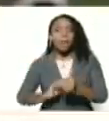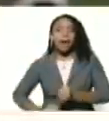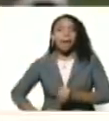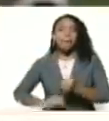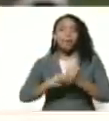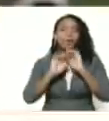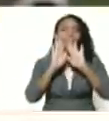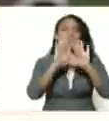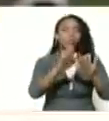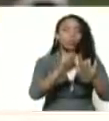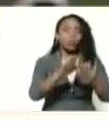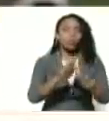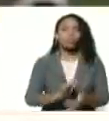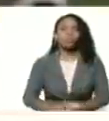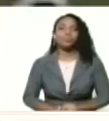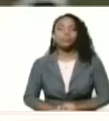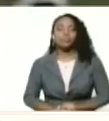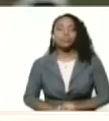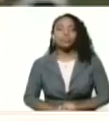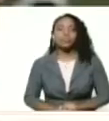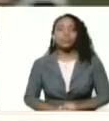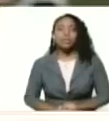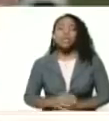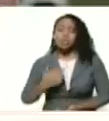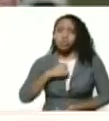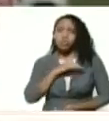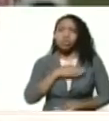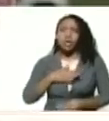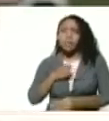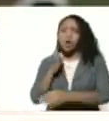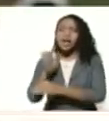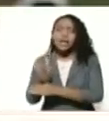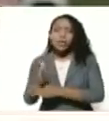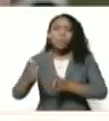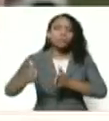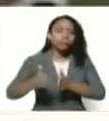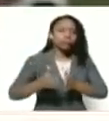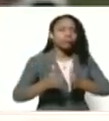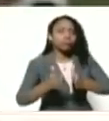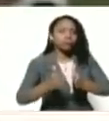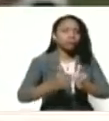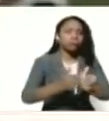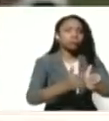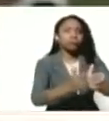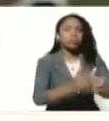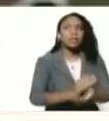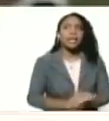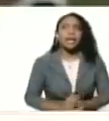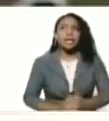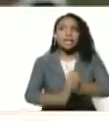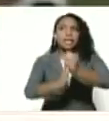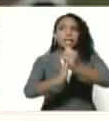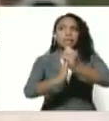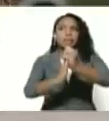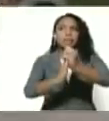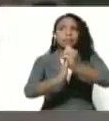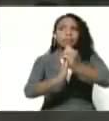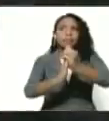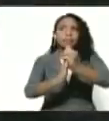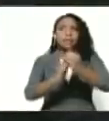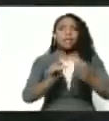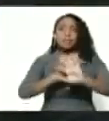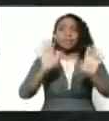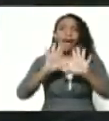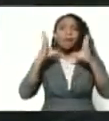para protegerlo. Hemos andado un camino, muchachas, lideresa. Tenemos